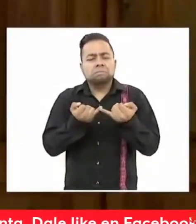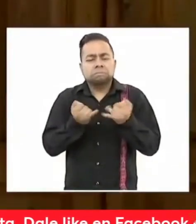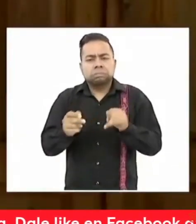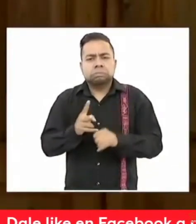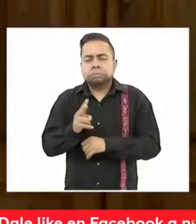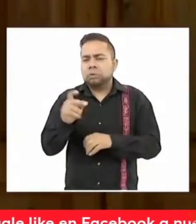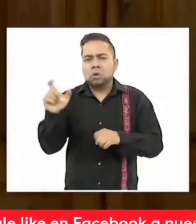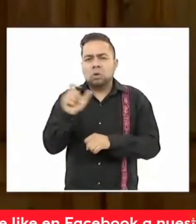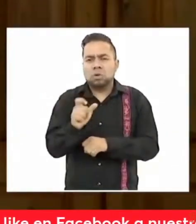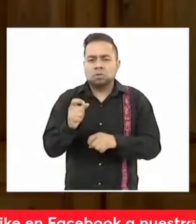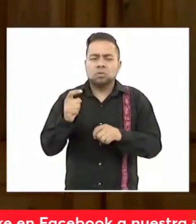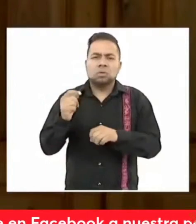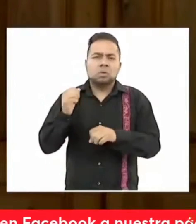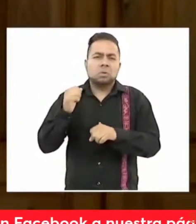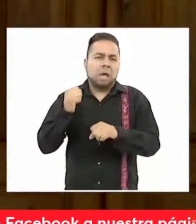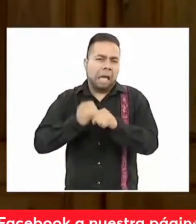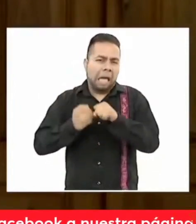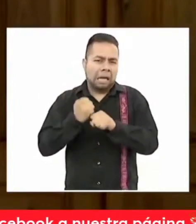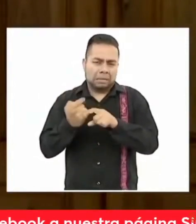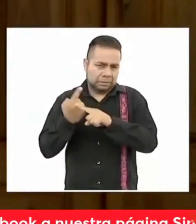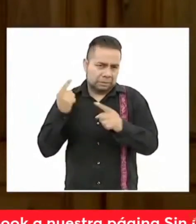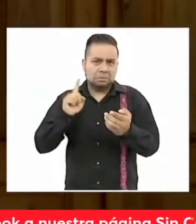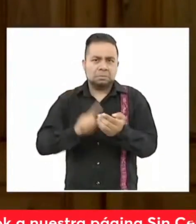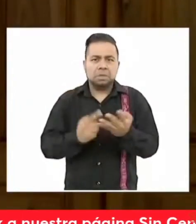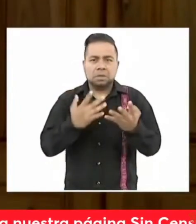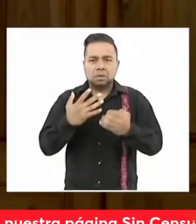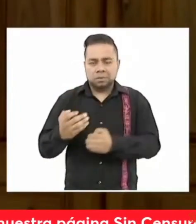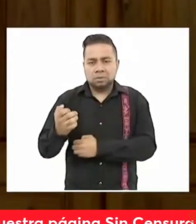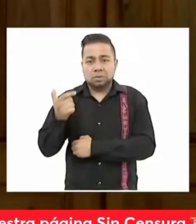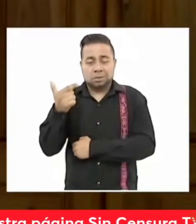en 1907.